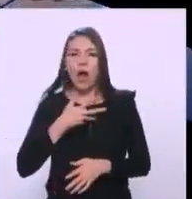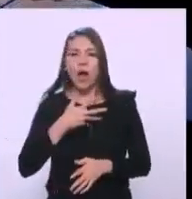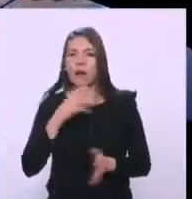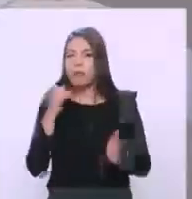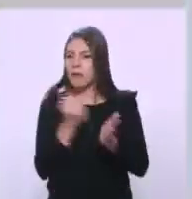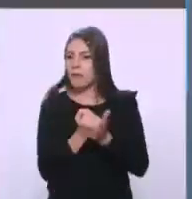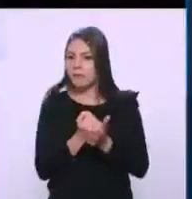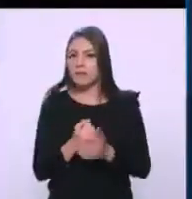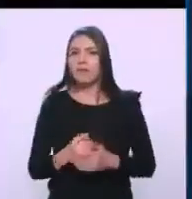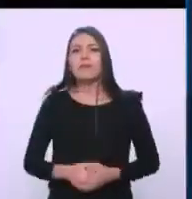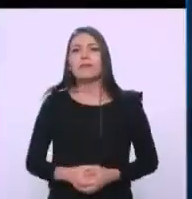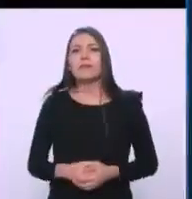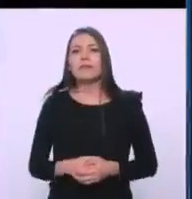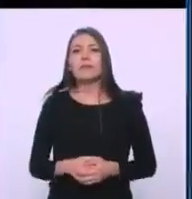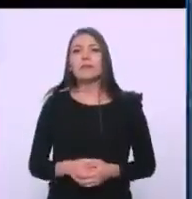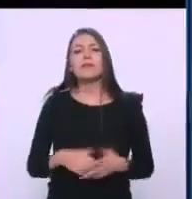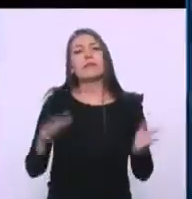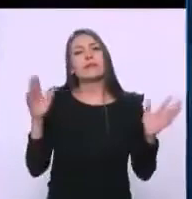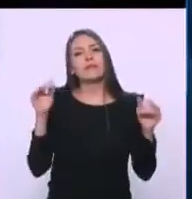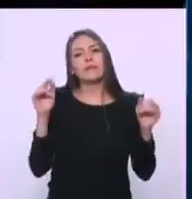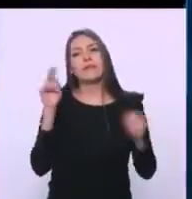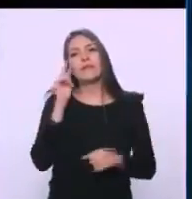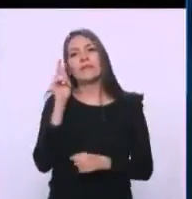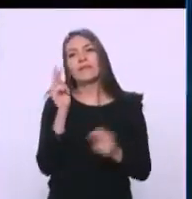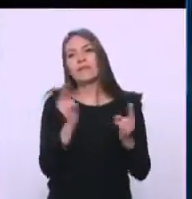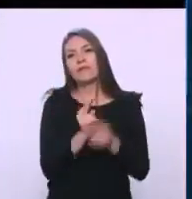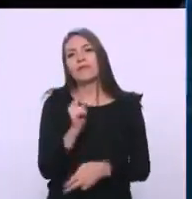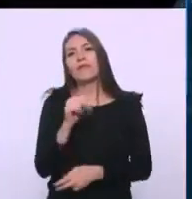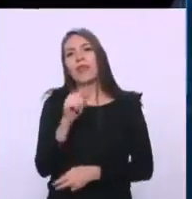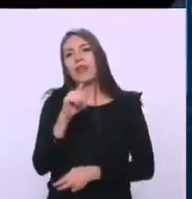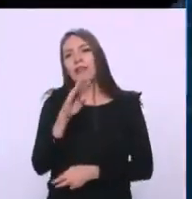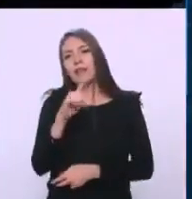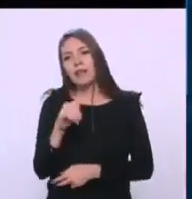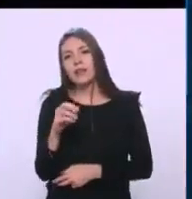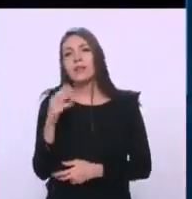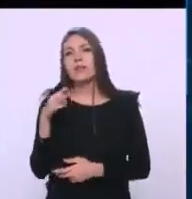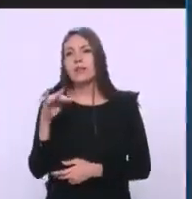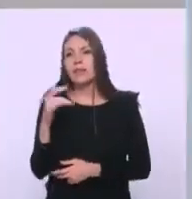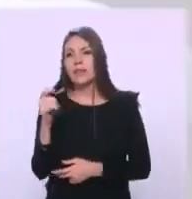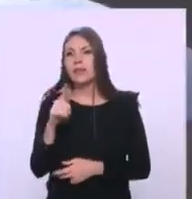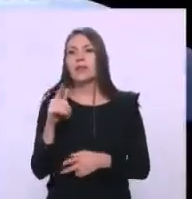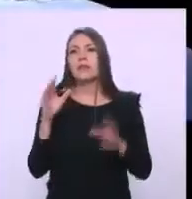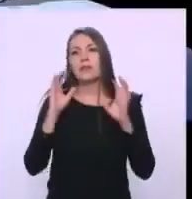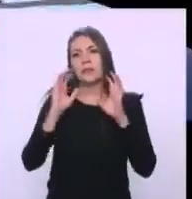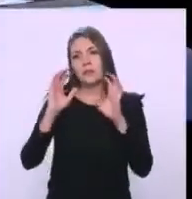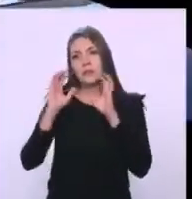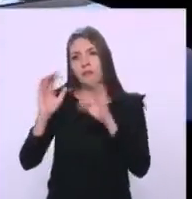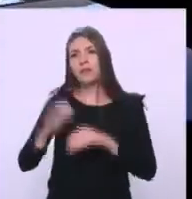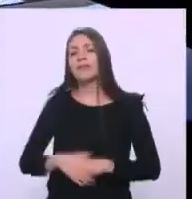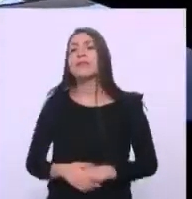Nos despedimos. Alberto, Miguel, muchísimas gracias. Muchas gracias, cuídense mucho. Hasta luego. Cuídate también, nos vemos el próximo